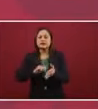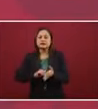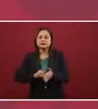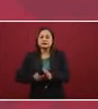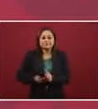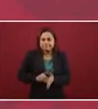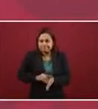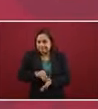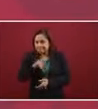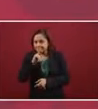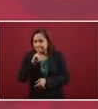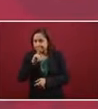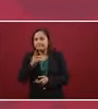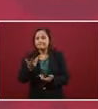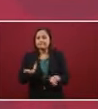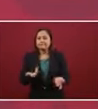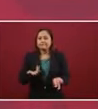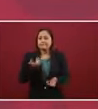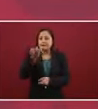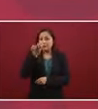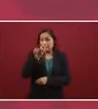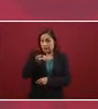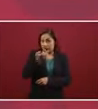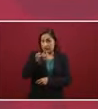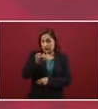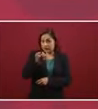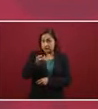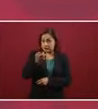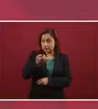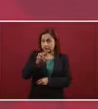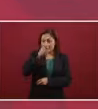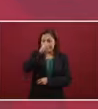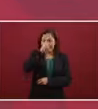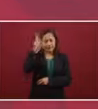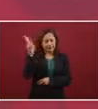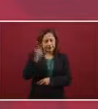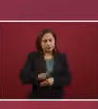Yo les diría que eso es todavía peor.